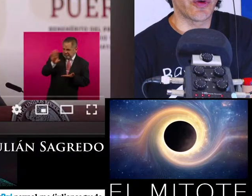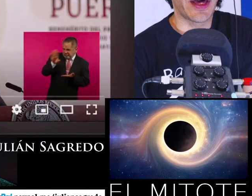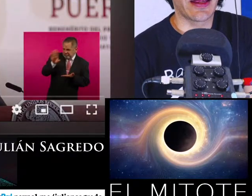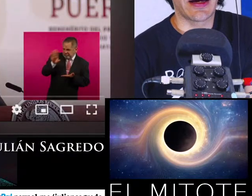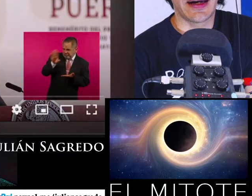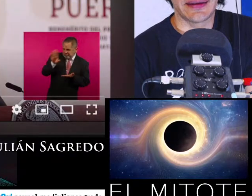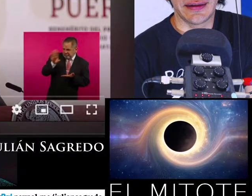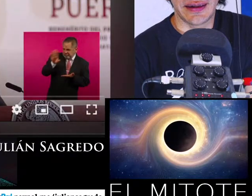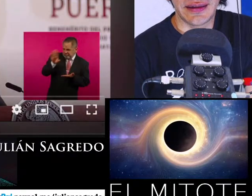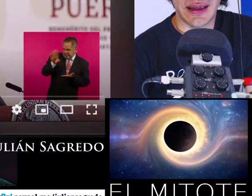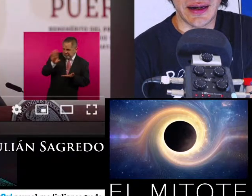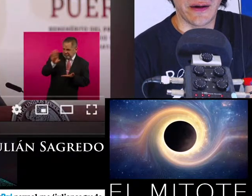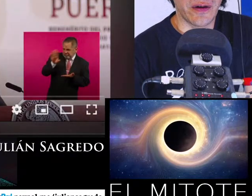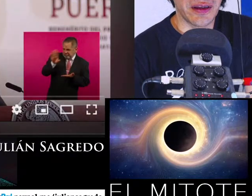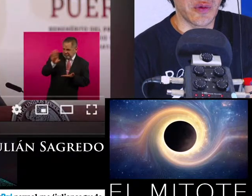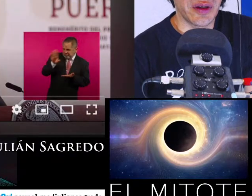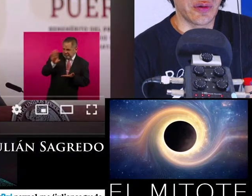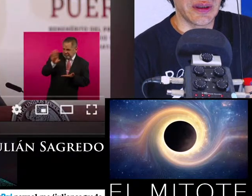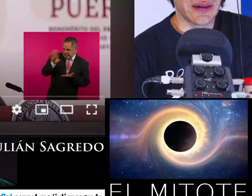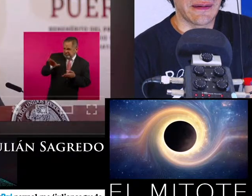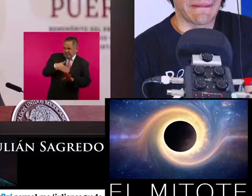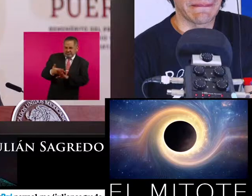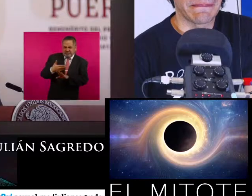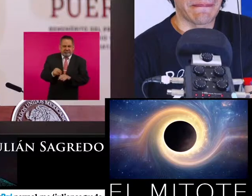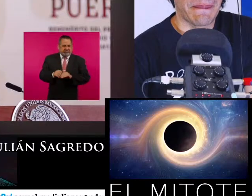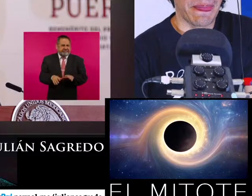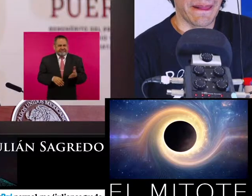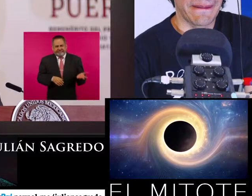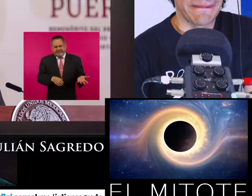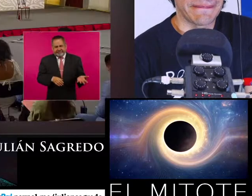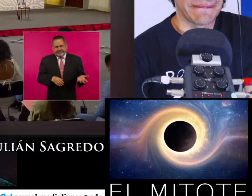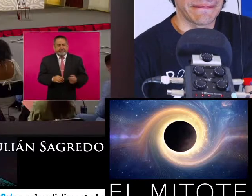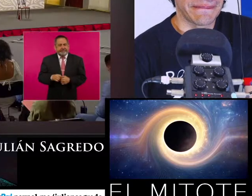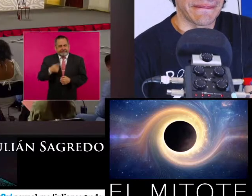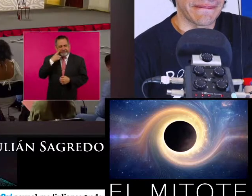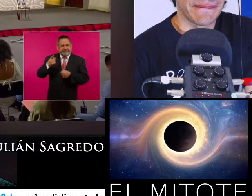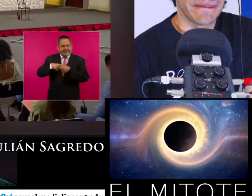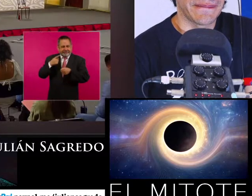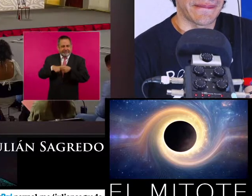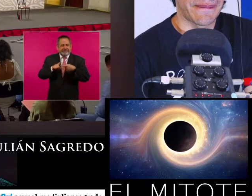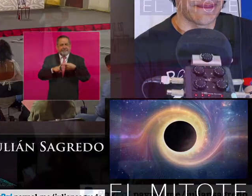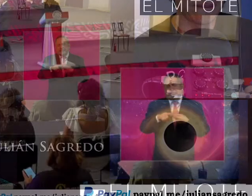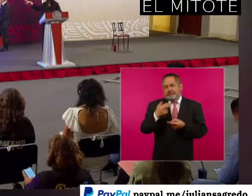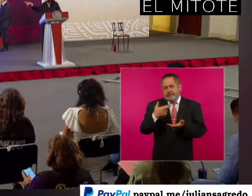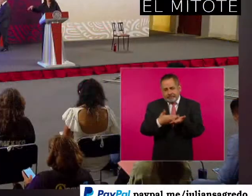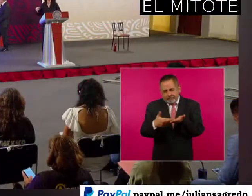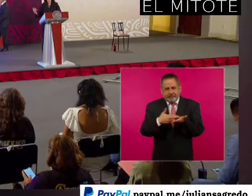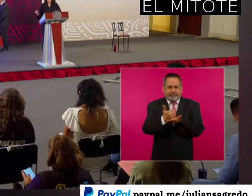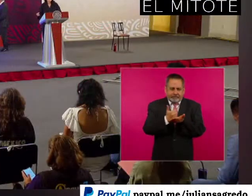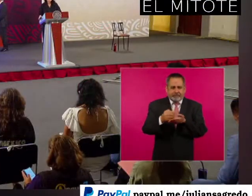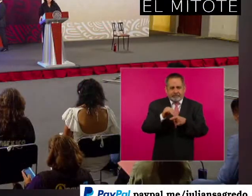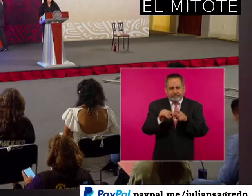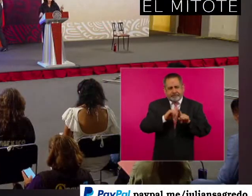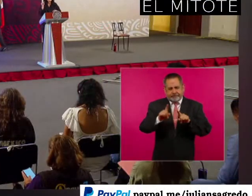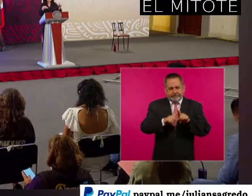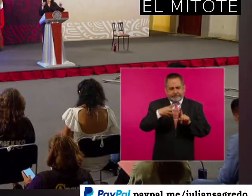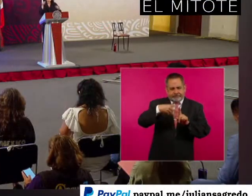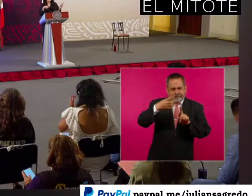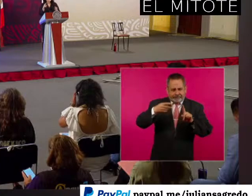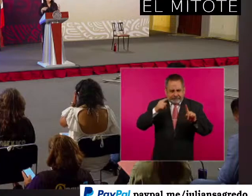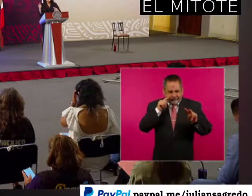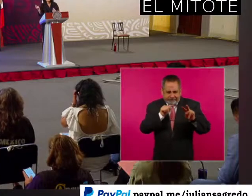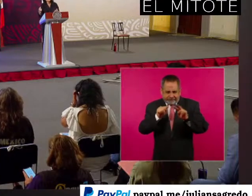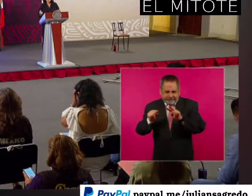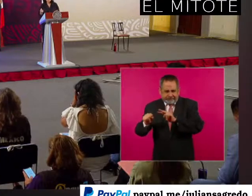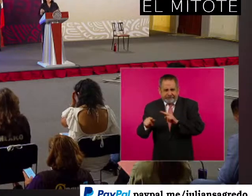Tienen estudiada la tendencia del algoritmo de Twitter. Por colores, el rosa significa uno, el azul significa otro, el morado otro, también se los vamos a compartir como